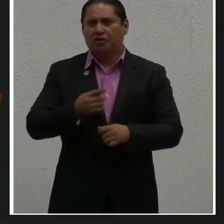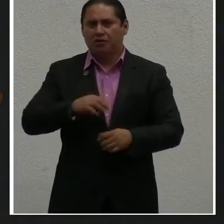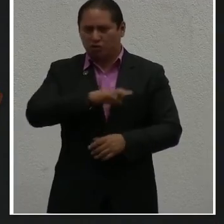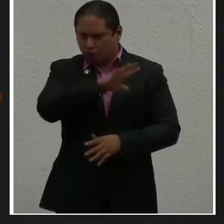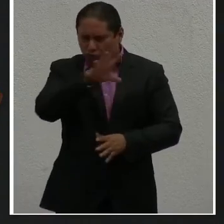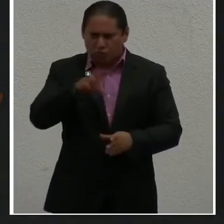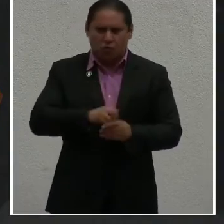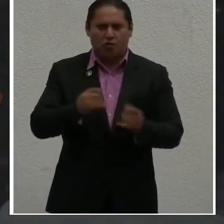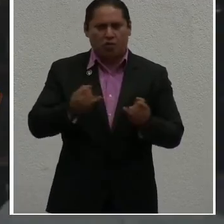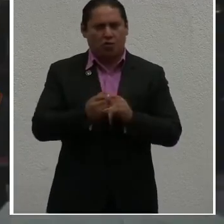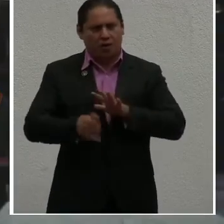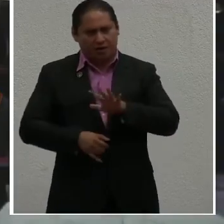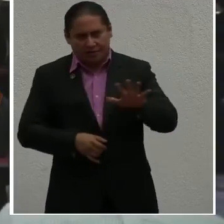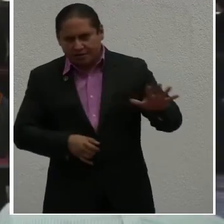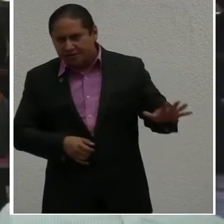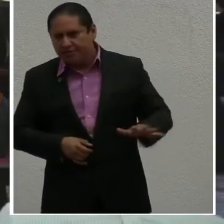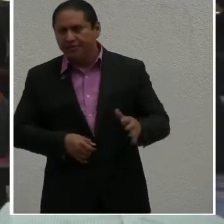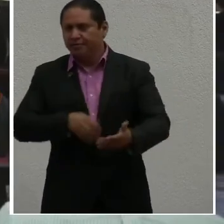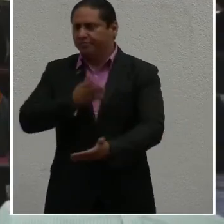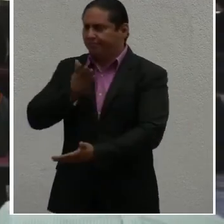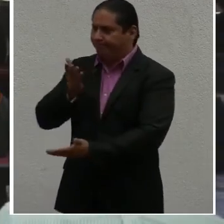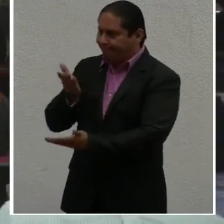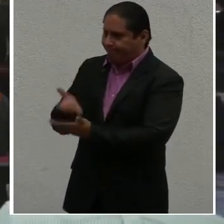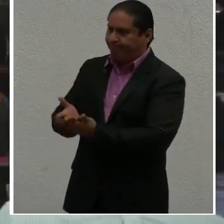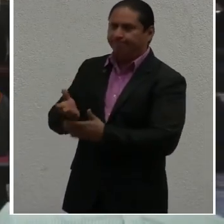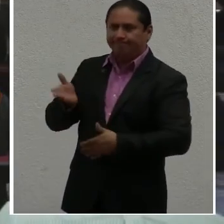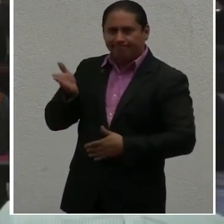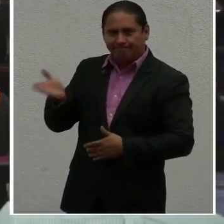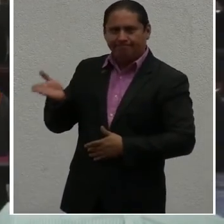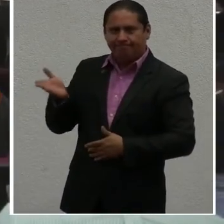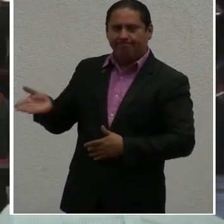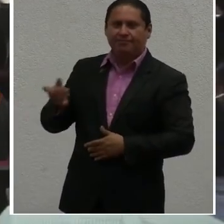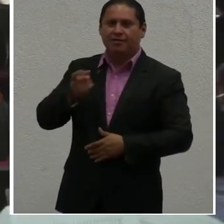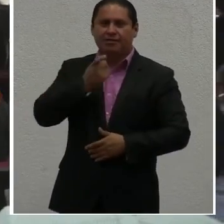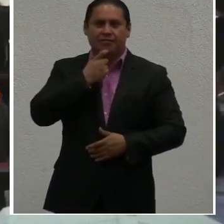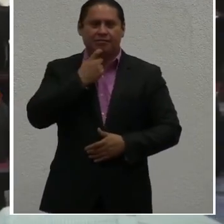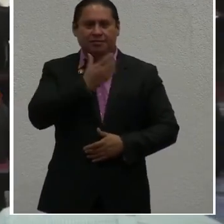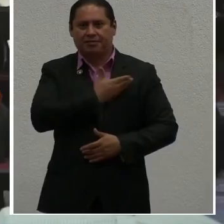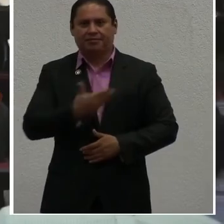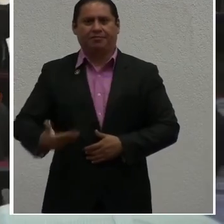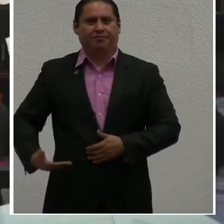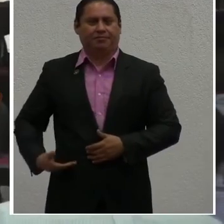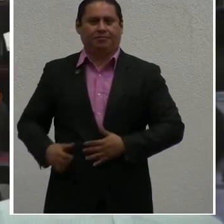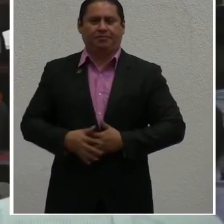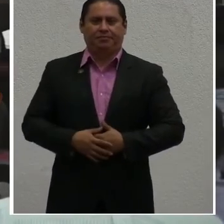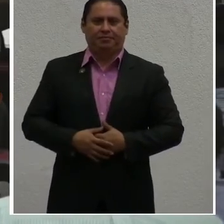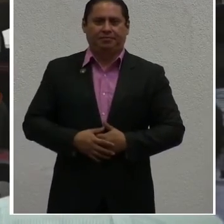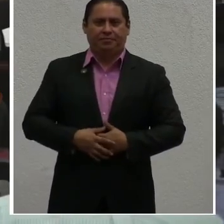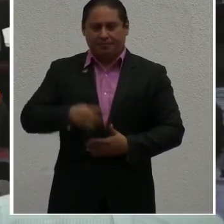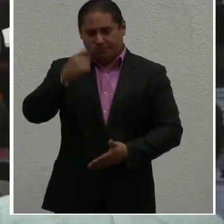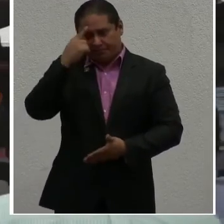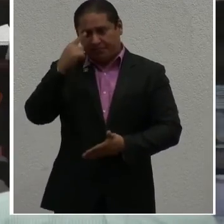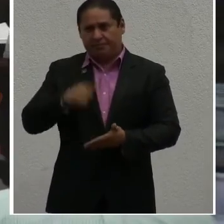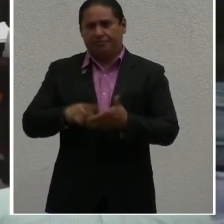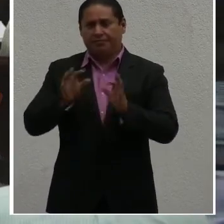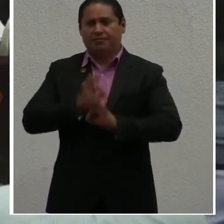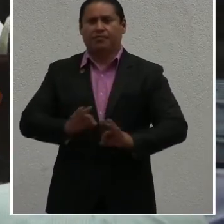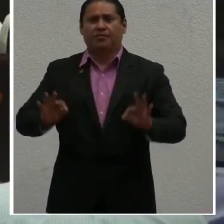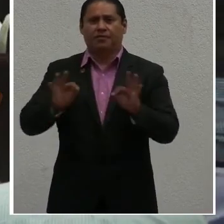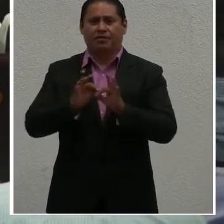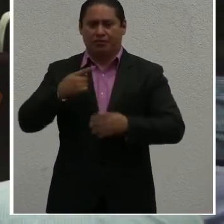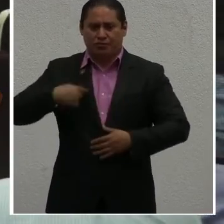ciudadanos? ¿Qué es lo que pide a diario nuestro presidente de la República? Creo que es importante, pues, que nosotros